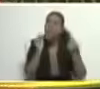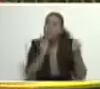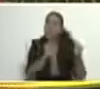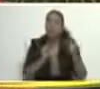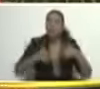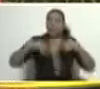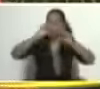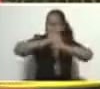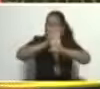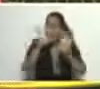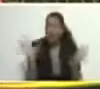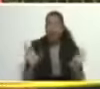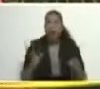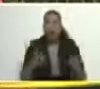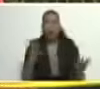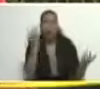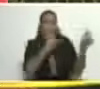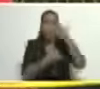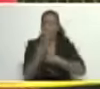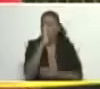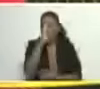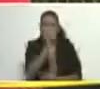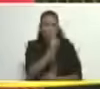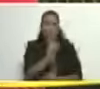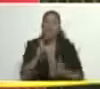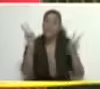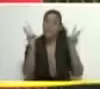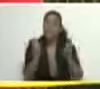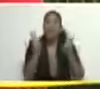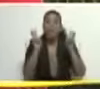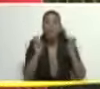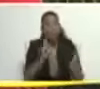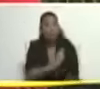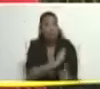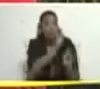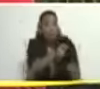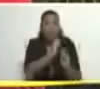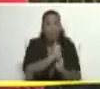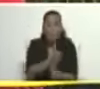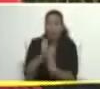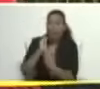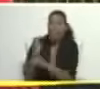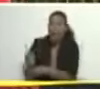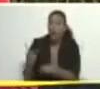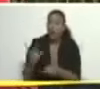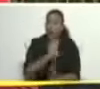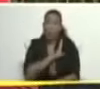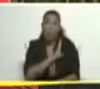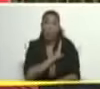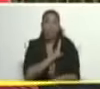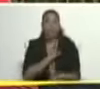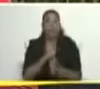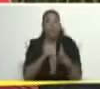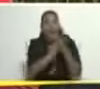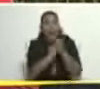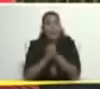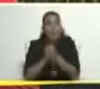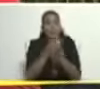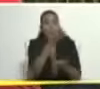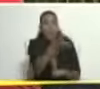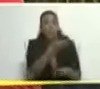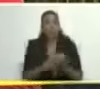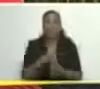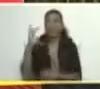manera franca, de manera transparente, temas que le corresponden a cada uno de nuestros países. Nuestro querido amigo